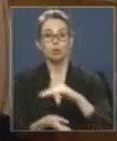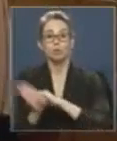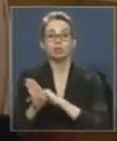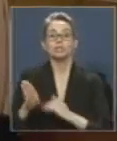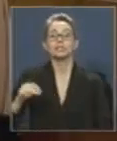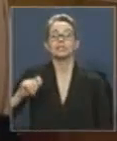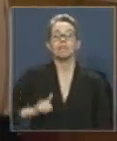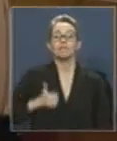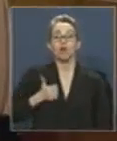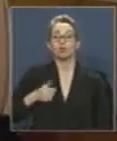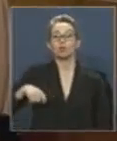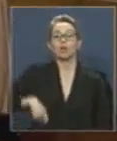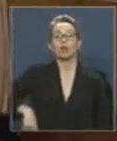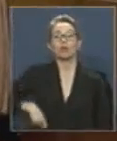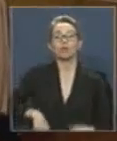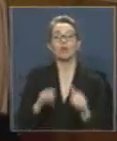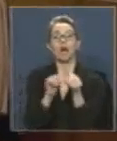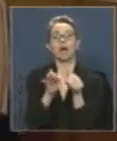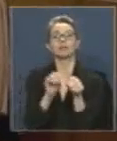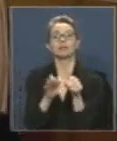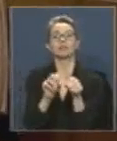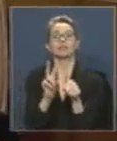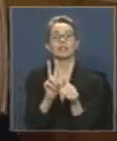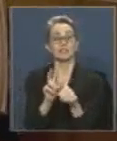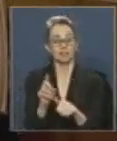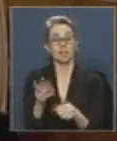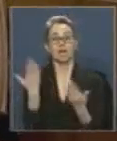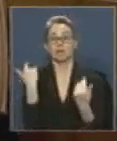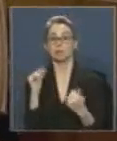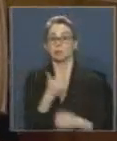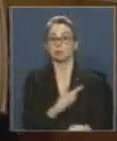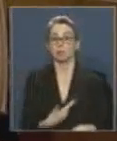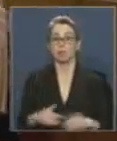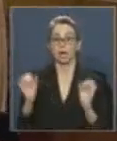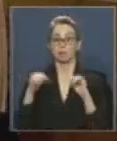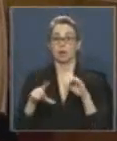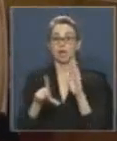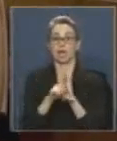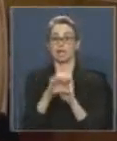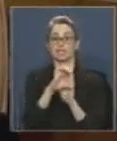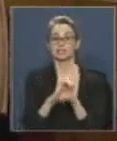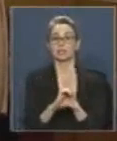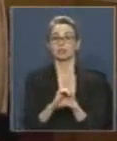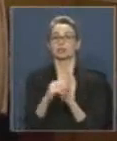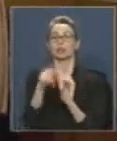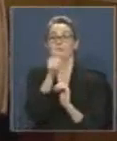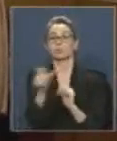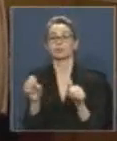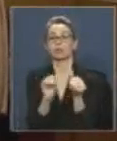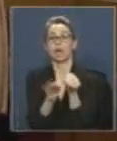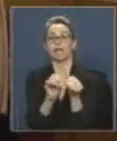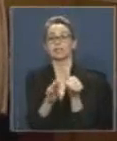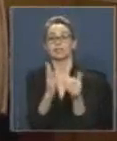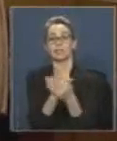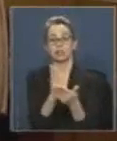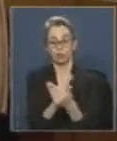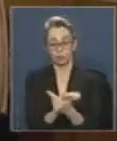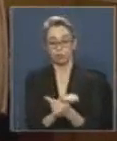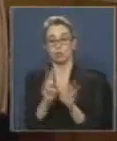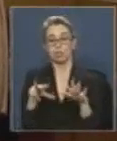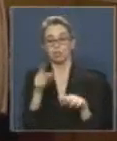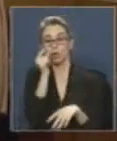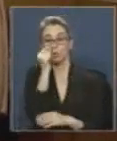a los asistentes de la educación. Presidenta, acabamos de aprobar la Ley de Estatutos de Asistentes de la Educación. El 18 de octubre